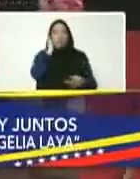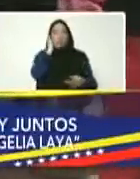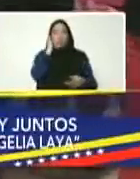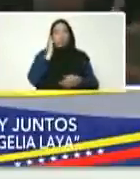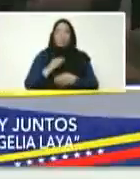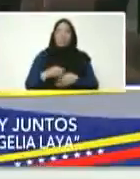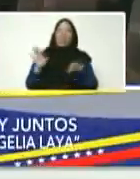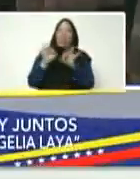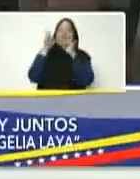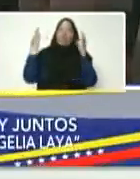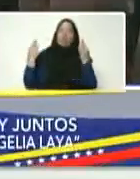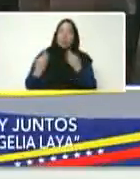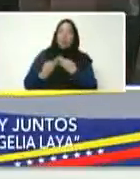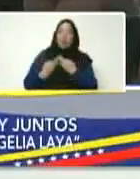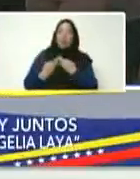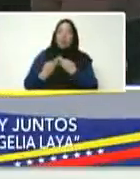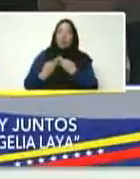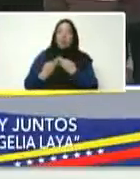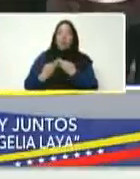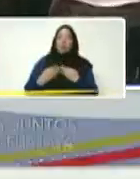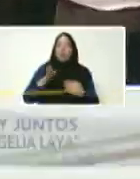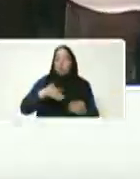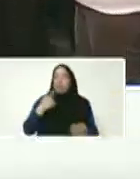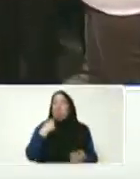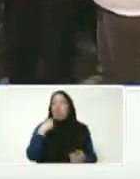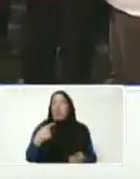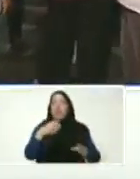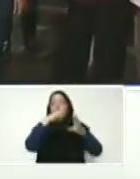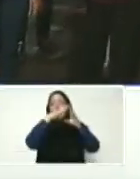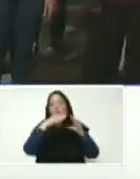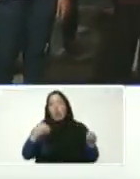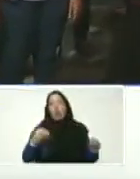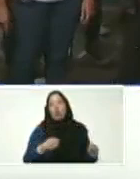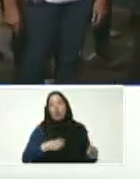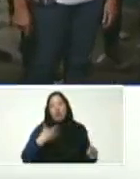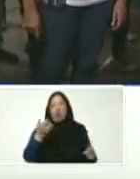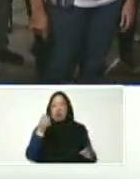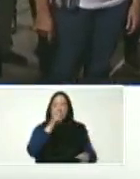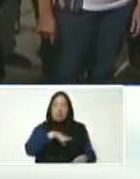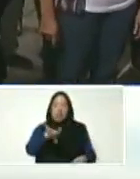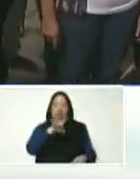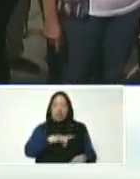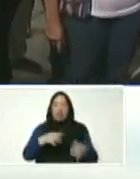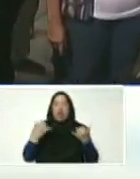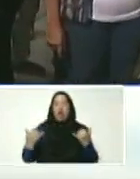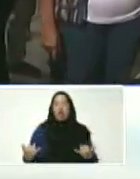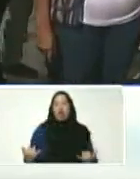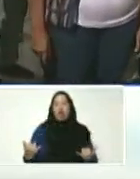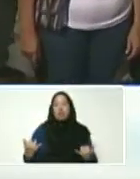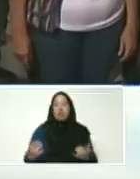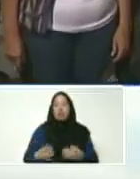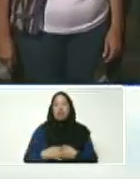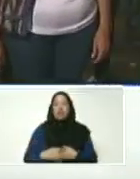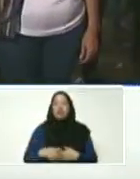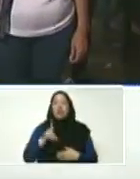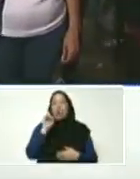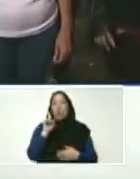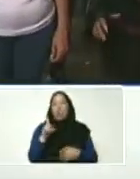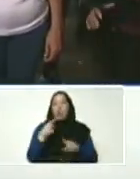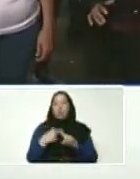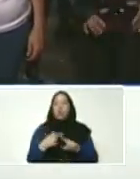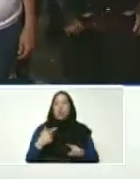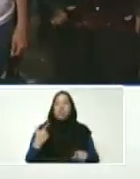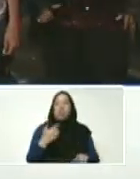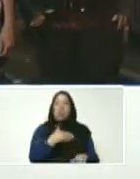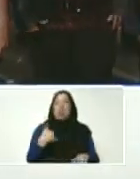también familiares que pueden decir pues todo lo que sienten en esta emoción. Vamos a agarrar uno al azar, mi comandante.